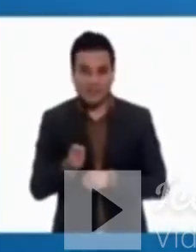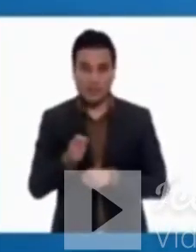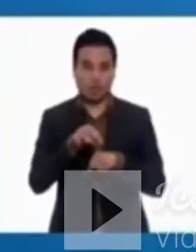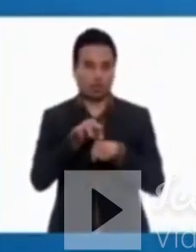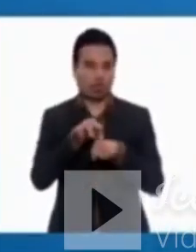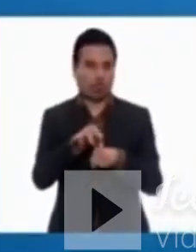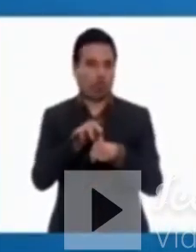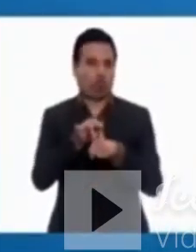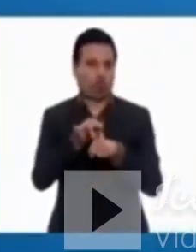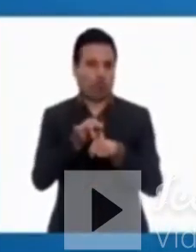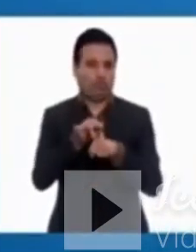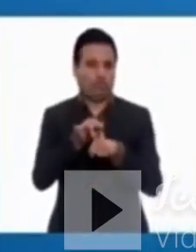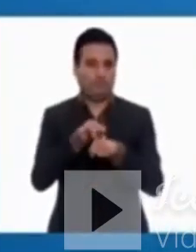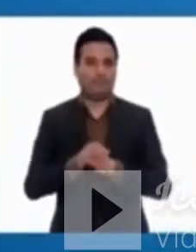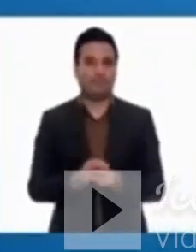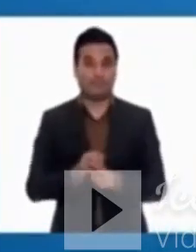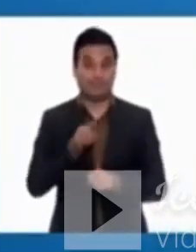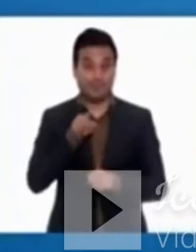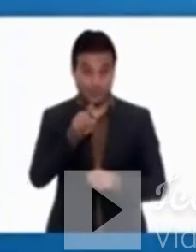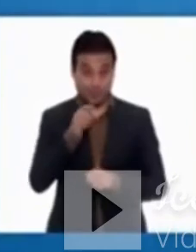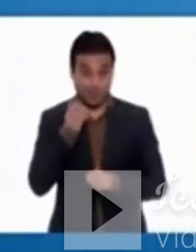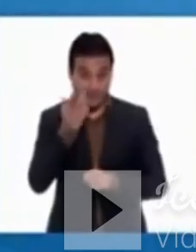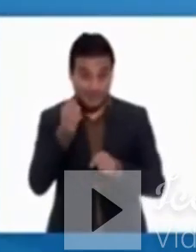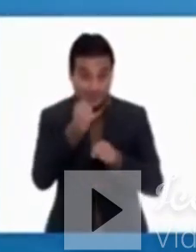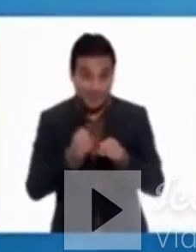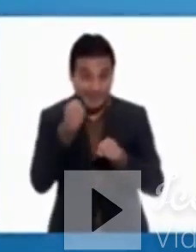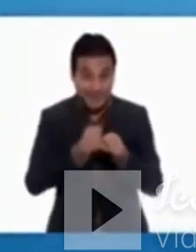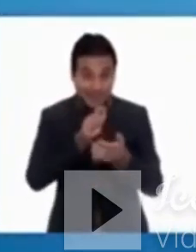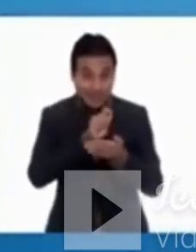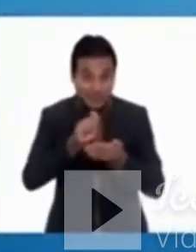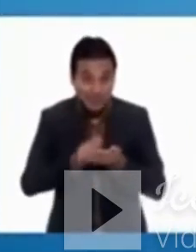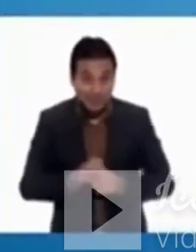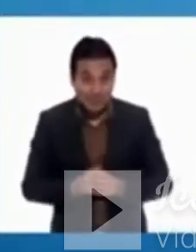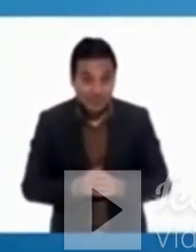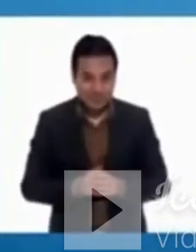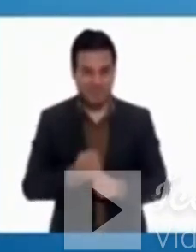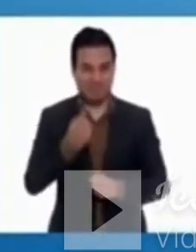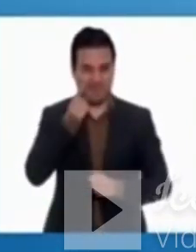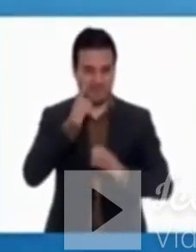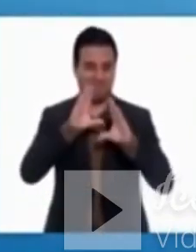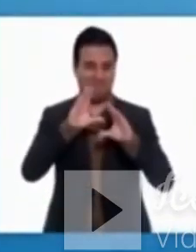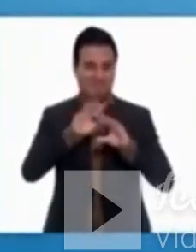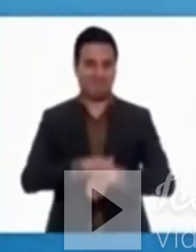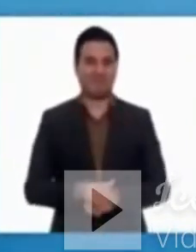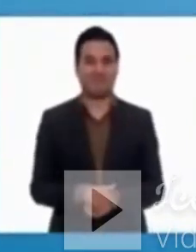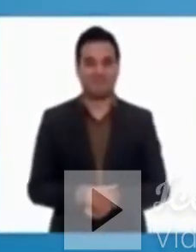real. ¿Quieres que practiquemos un poco con las escalas? Venga, vamos a practicar con las escalas.